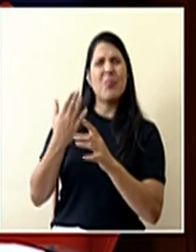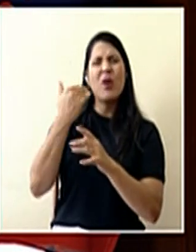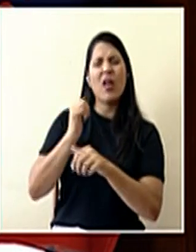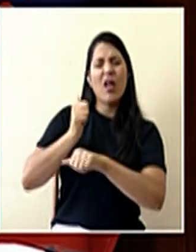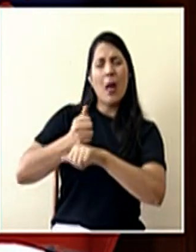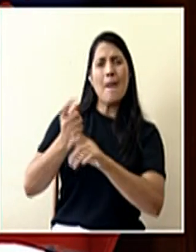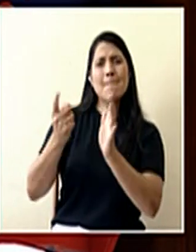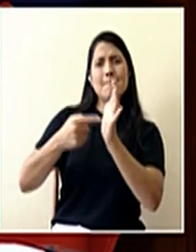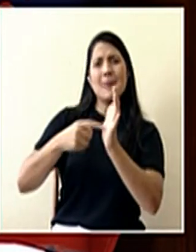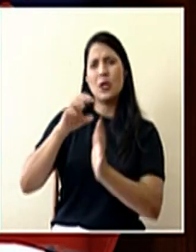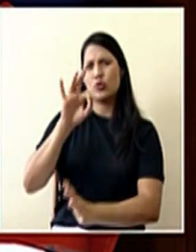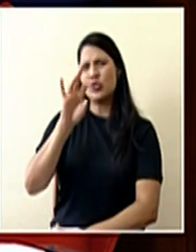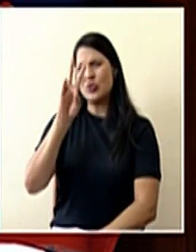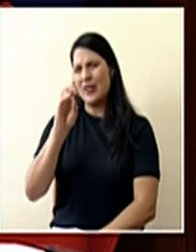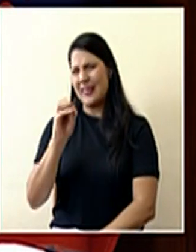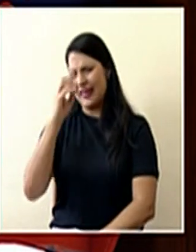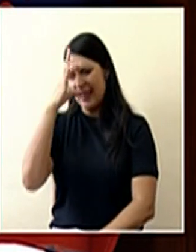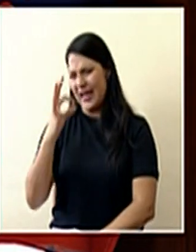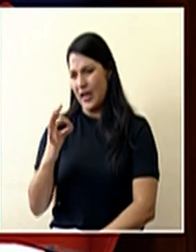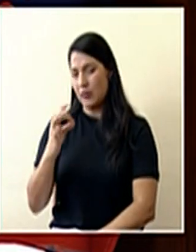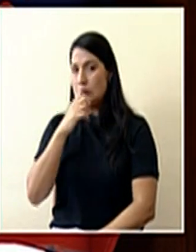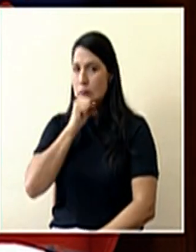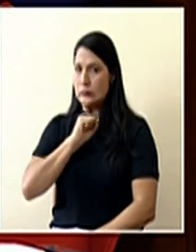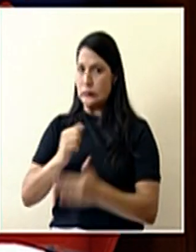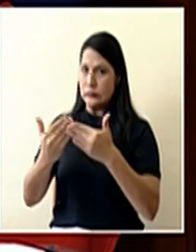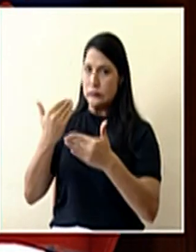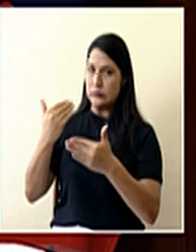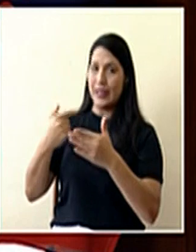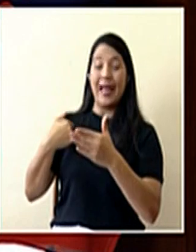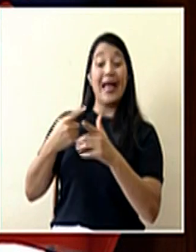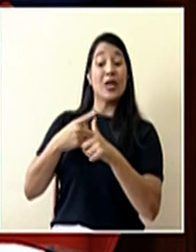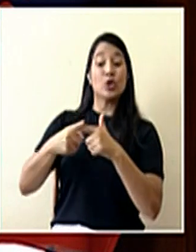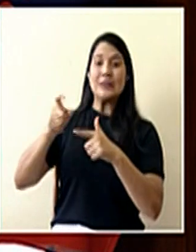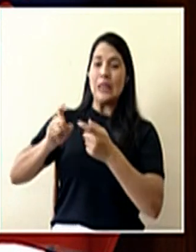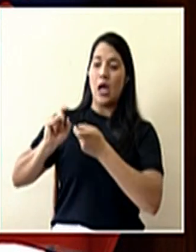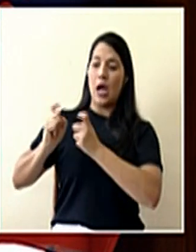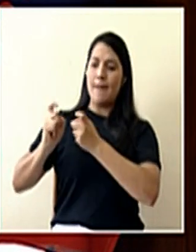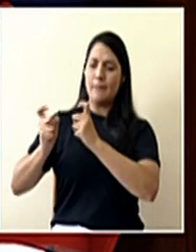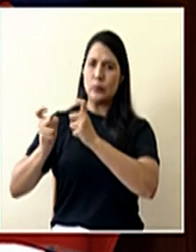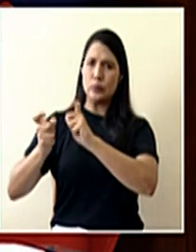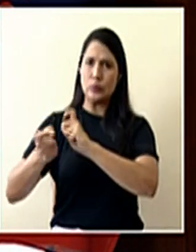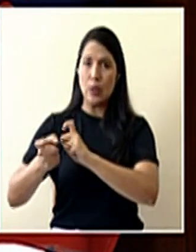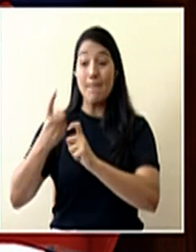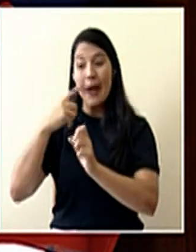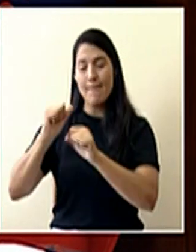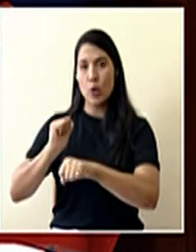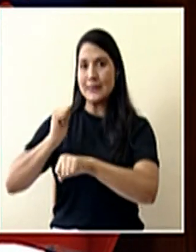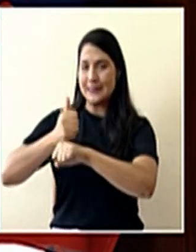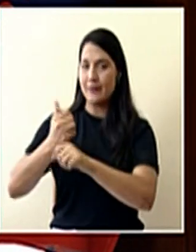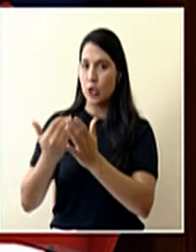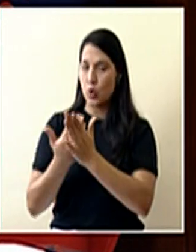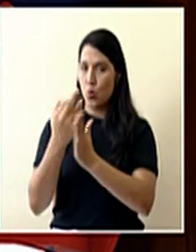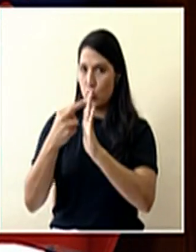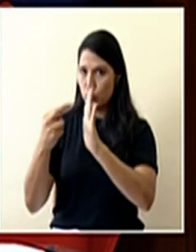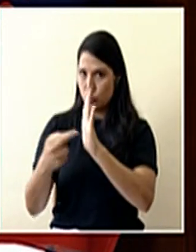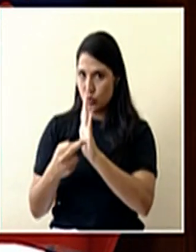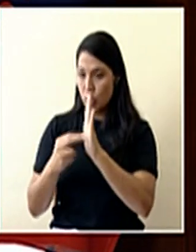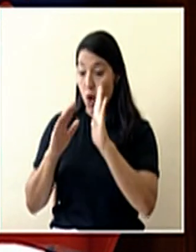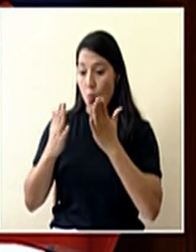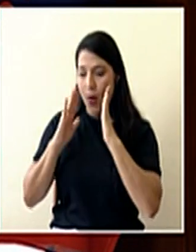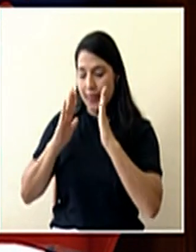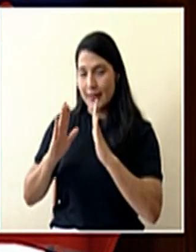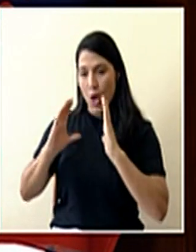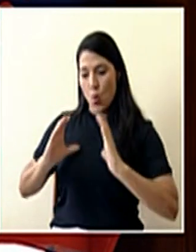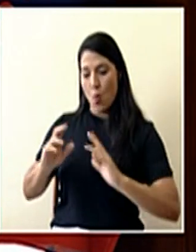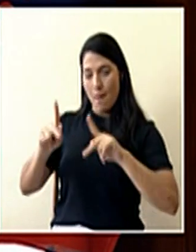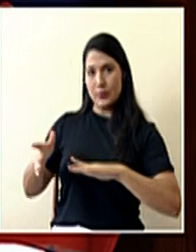acuerdo. Tuvimos que modificarlo en tiempo récord, para poder establecer esto. Tuvimos que coordinar con el Tribunal